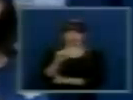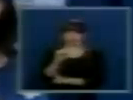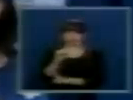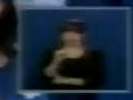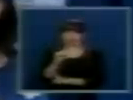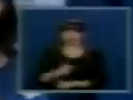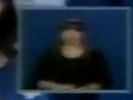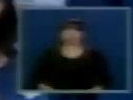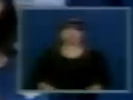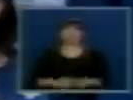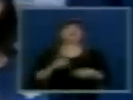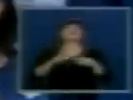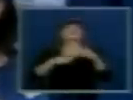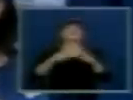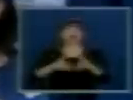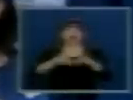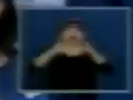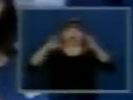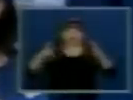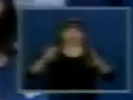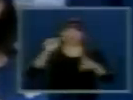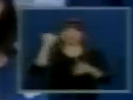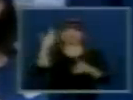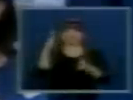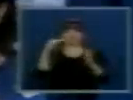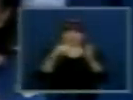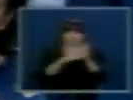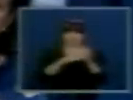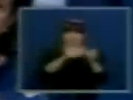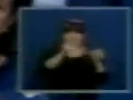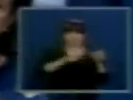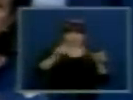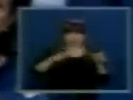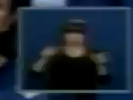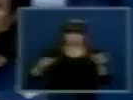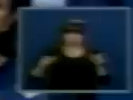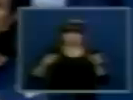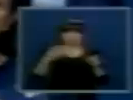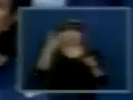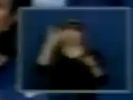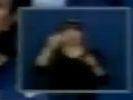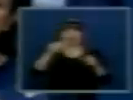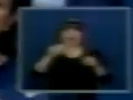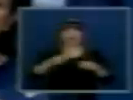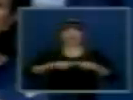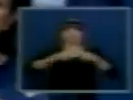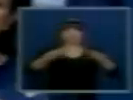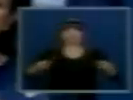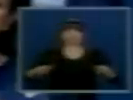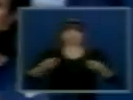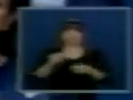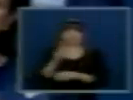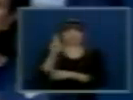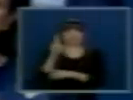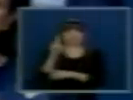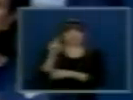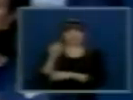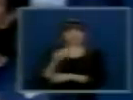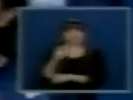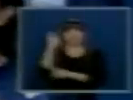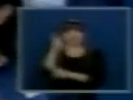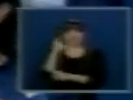Social aumentará en 15.000 personas la cobertura del régimen de pensiones